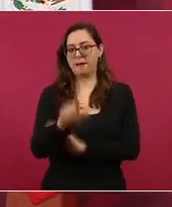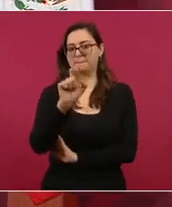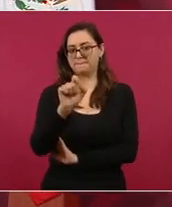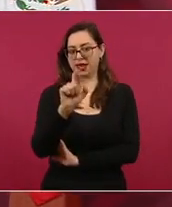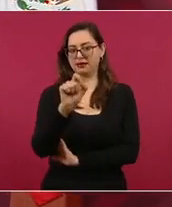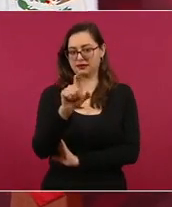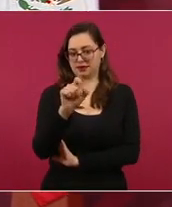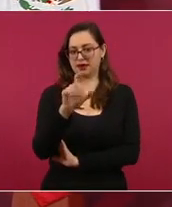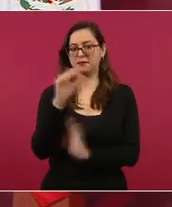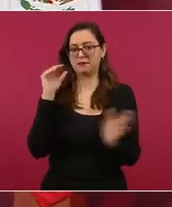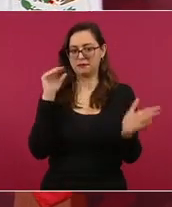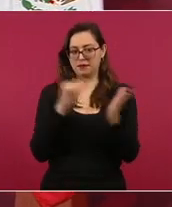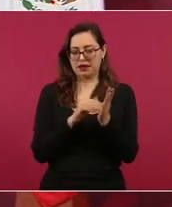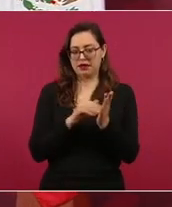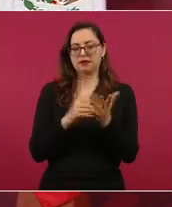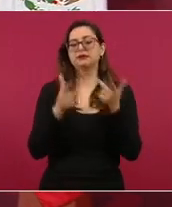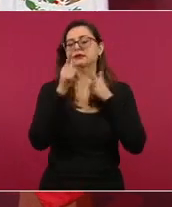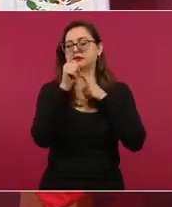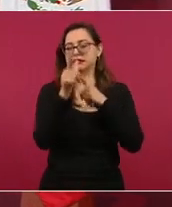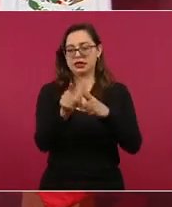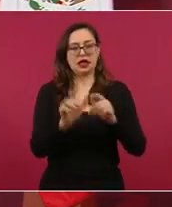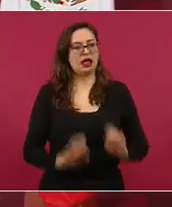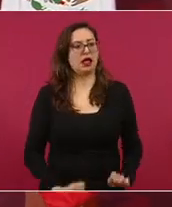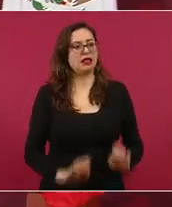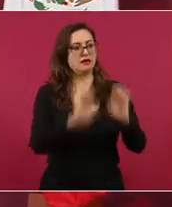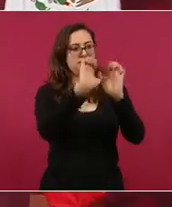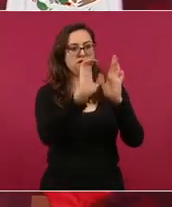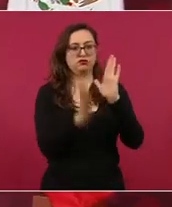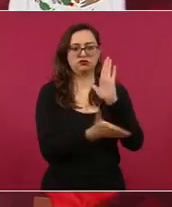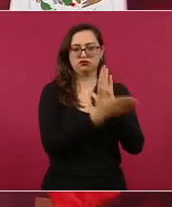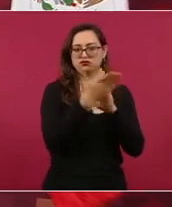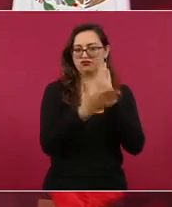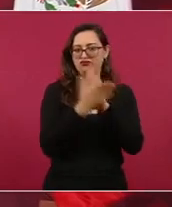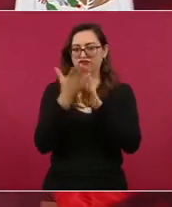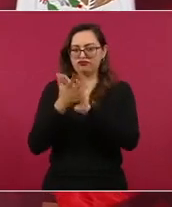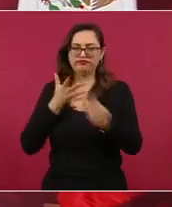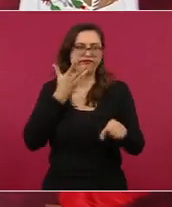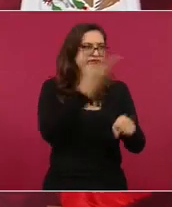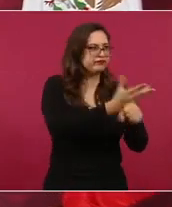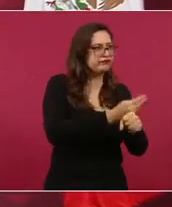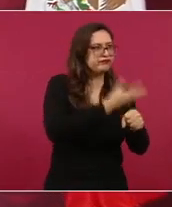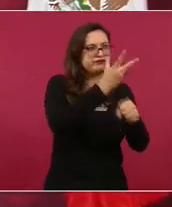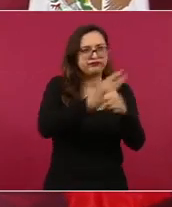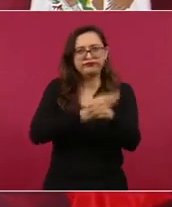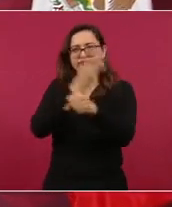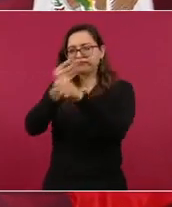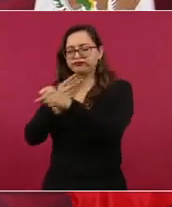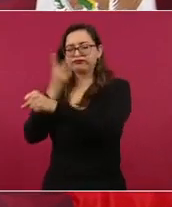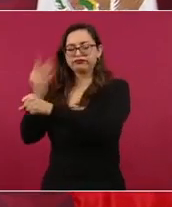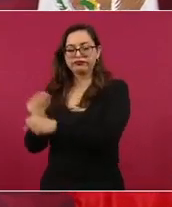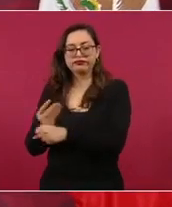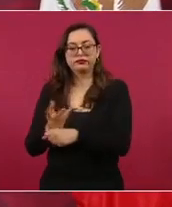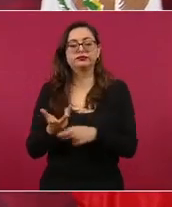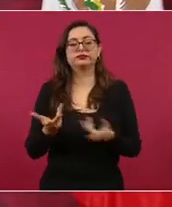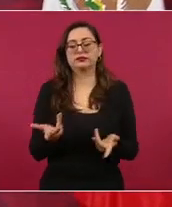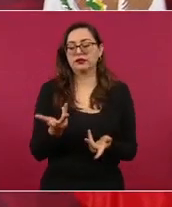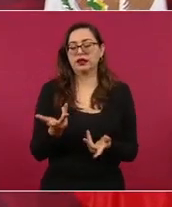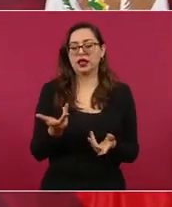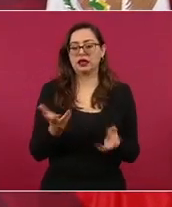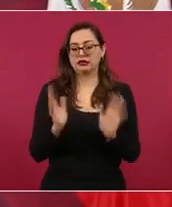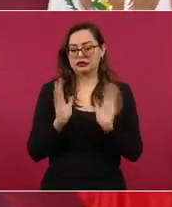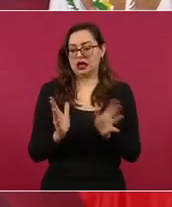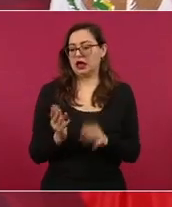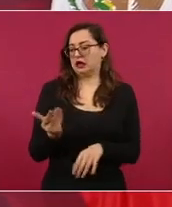Y se siguen construyendo los cuarteles y se está reforzando. Ya hay, lo decía yo en mi informe,